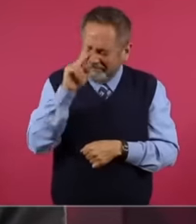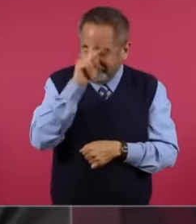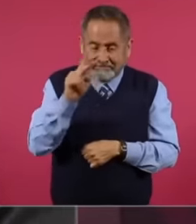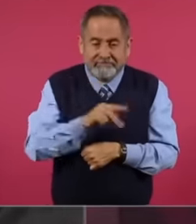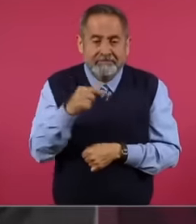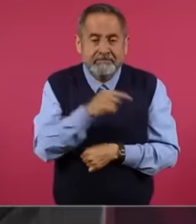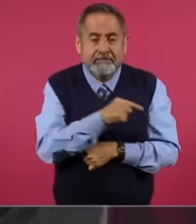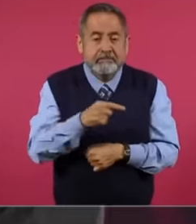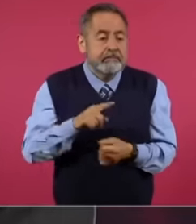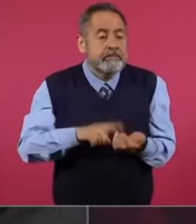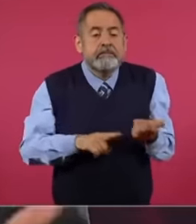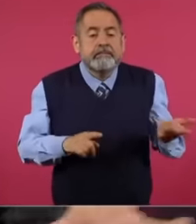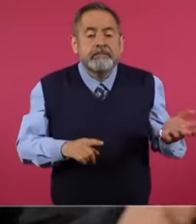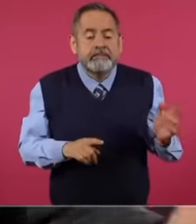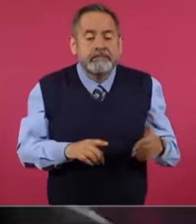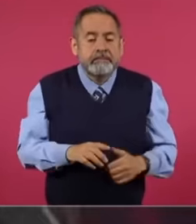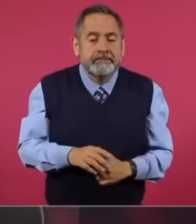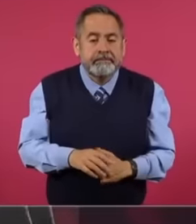porque ellos